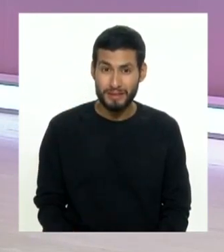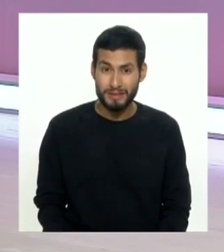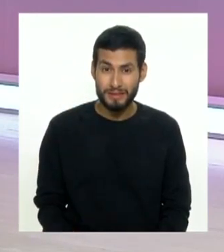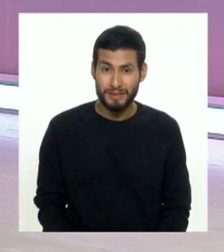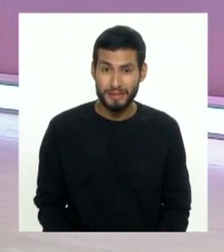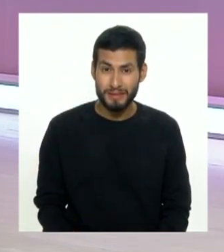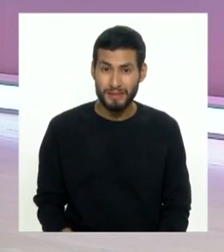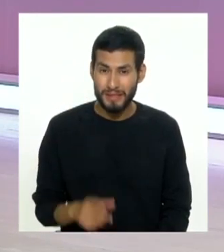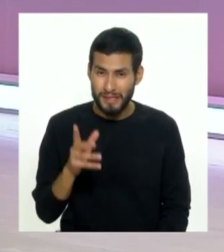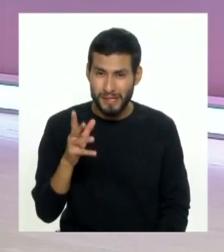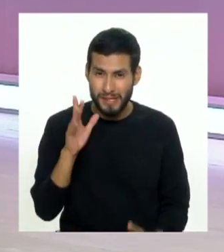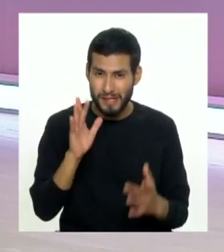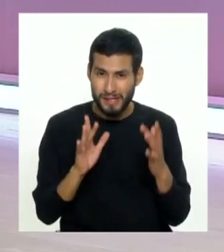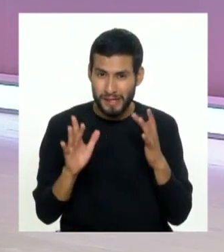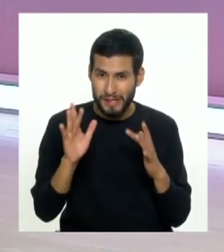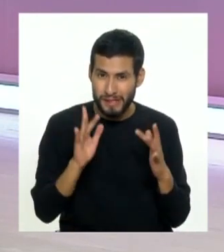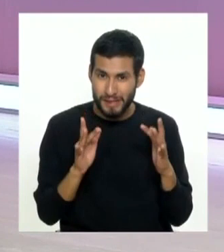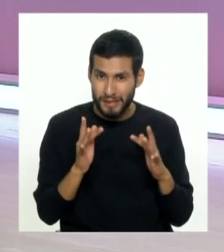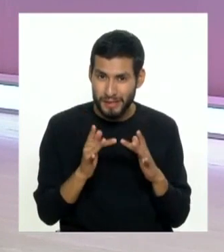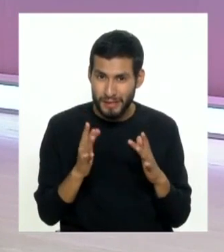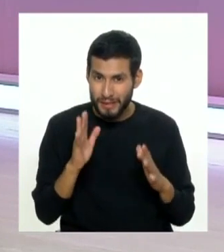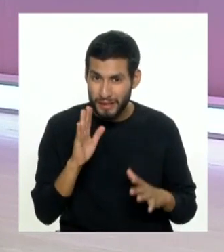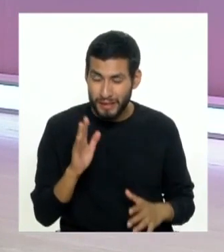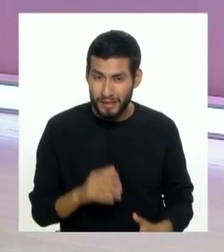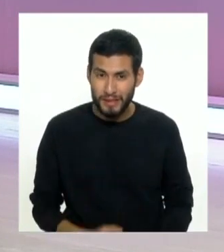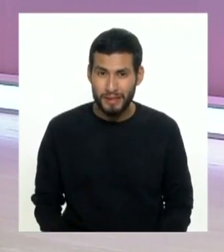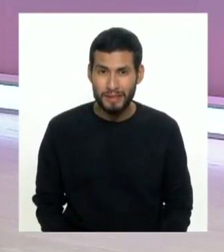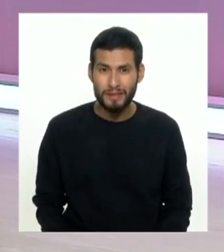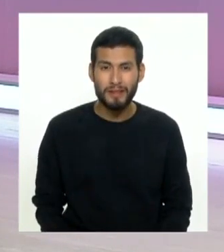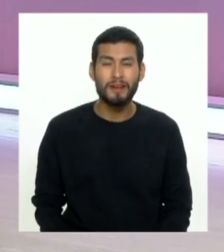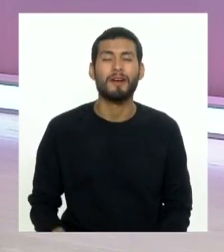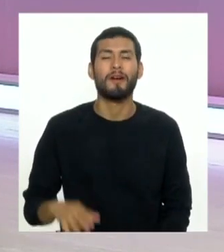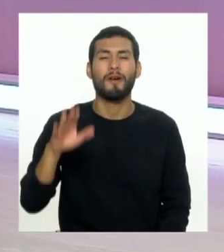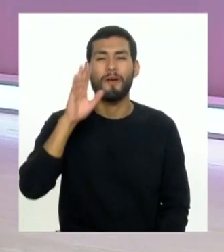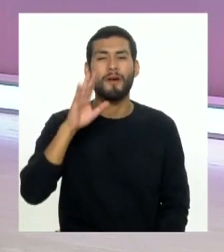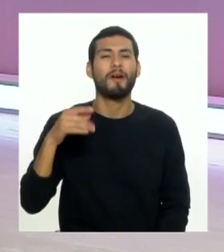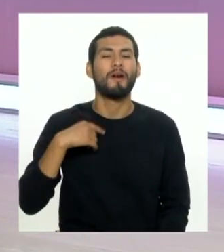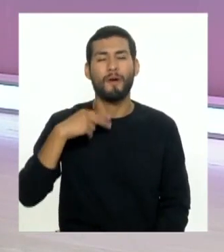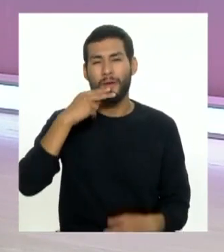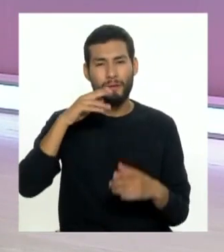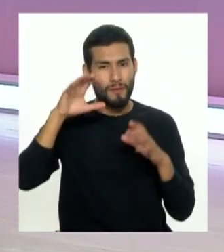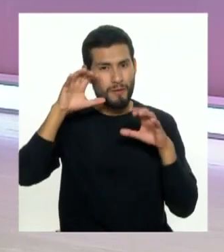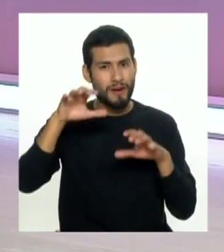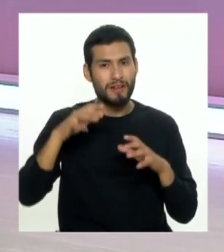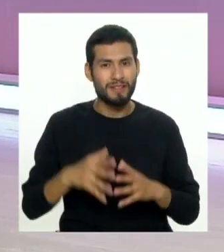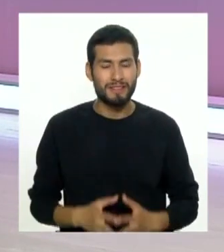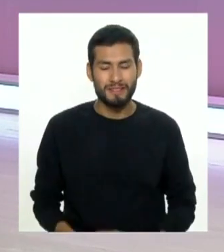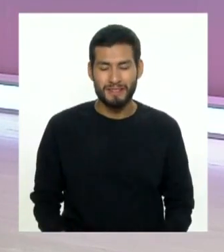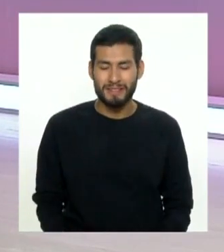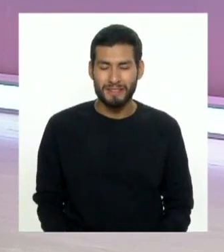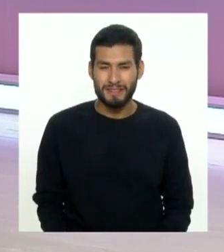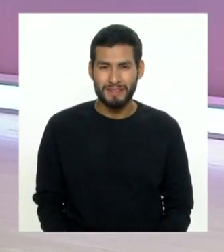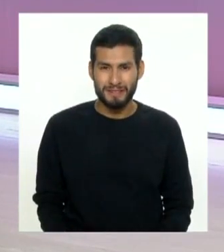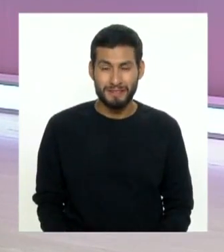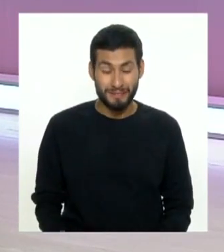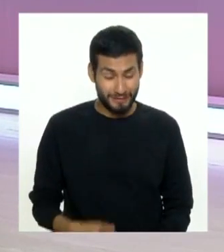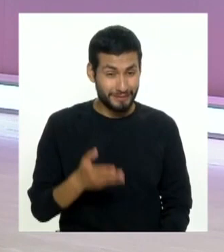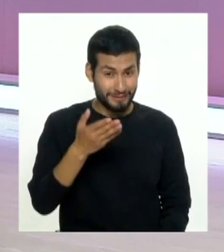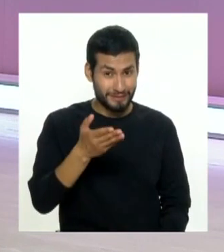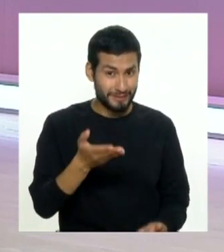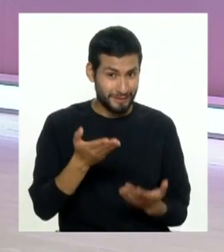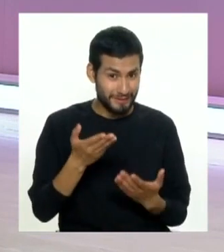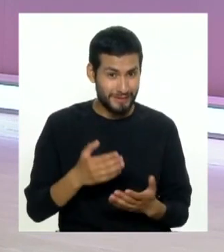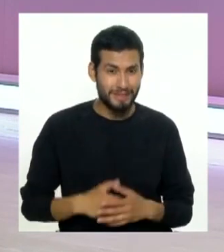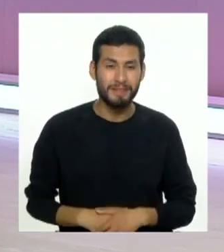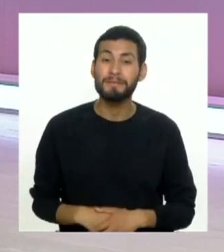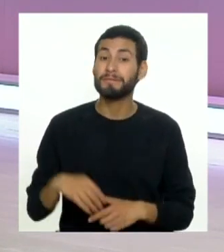¿Stephanie? ¿Está Stephanie? Era de Huánuco. Adelante, Stephanie, por favor. Prosiga.